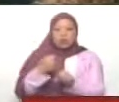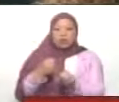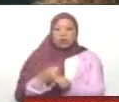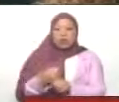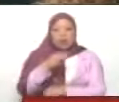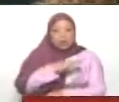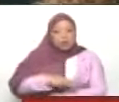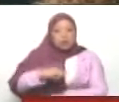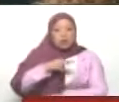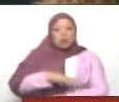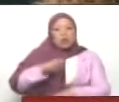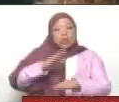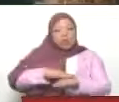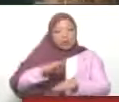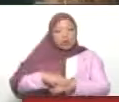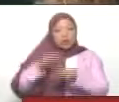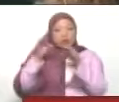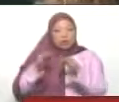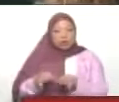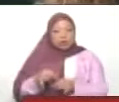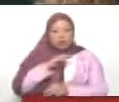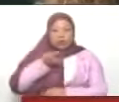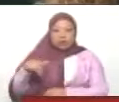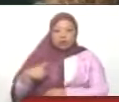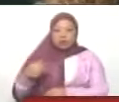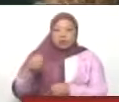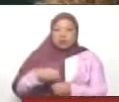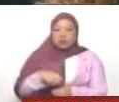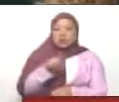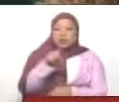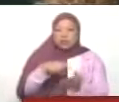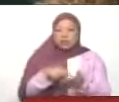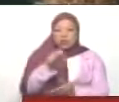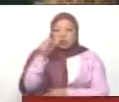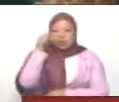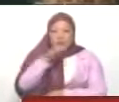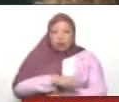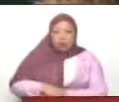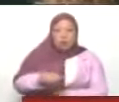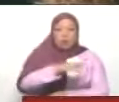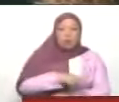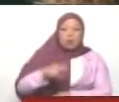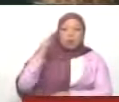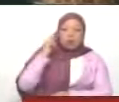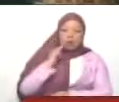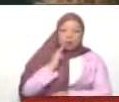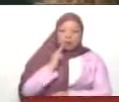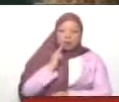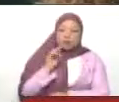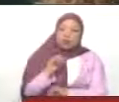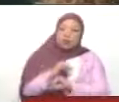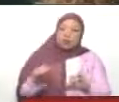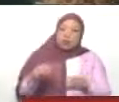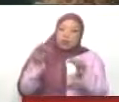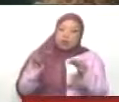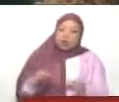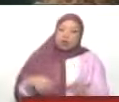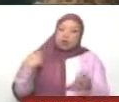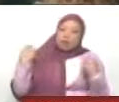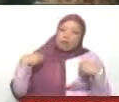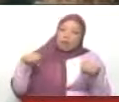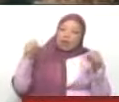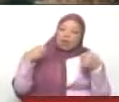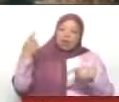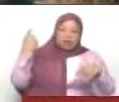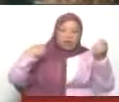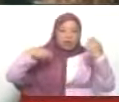gran misión con el llamado a registro en 103 plazas Bolívar de todo el país terminó convirtiéndose en la práctica en un